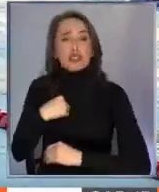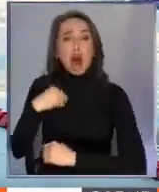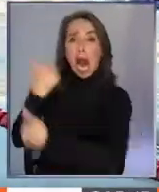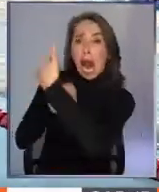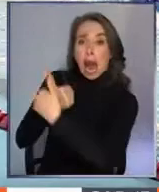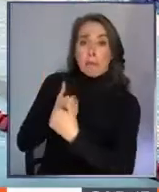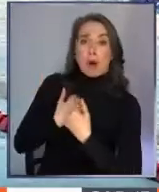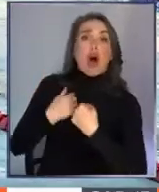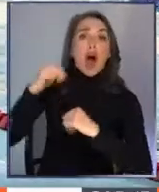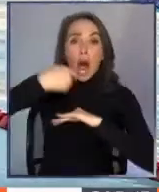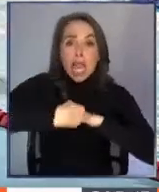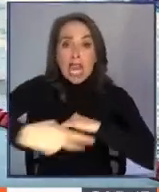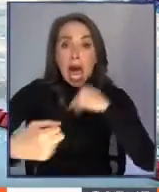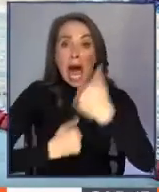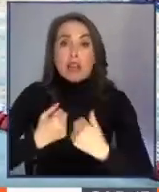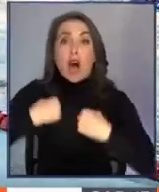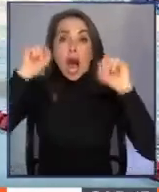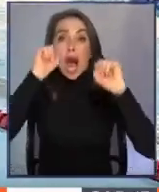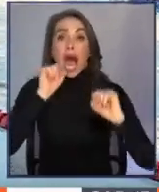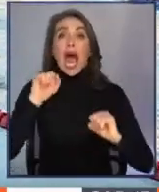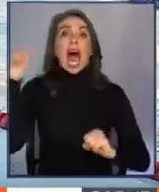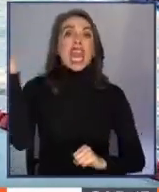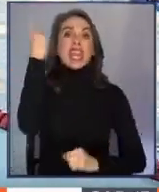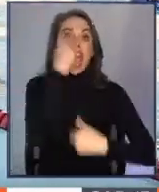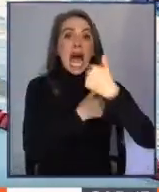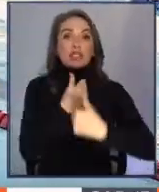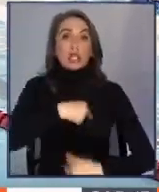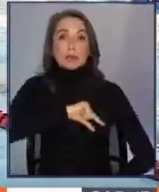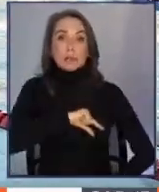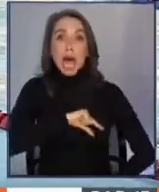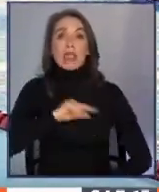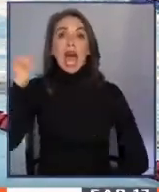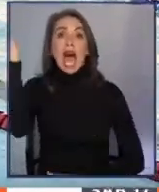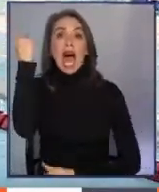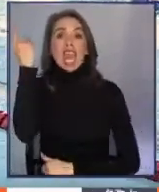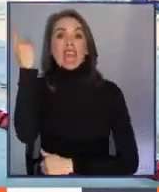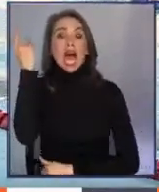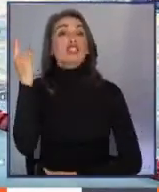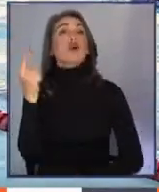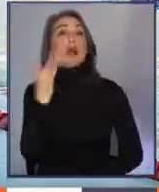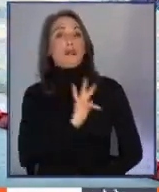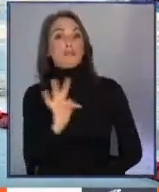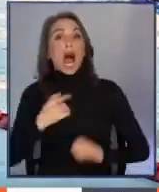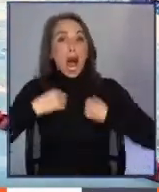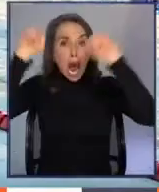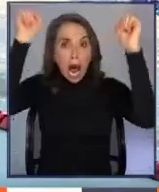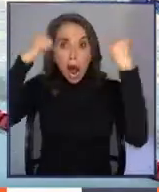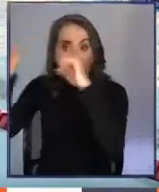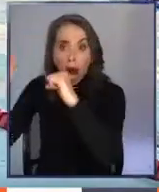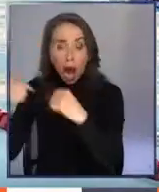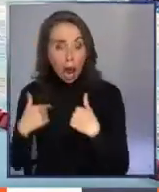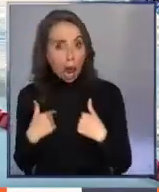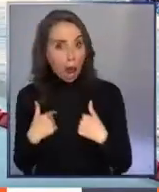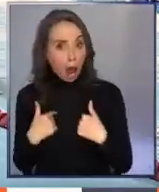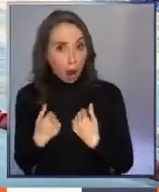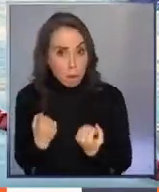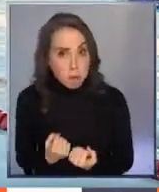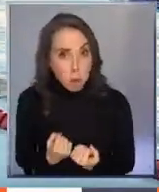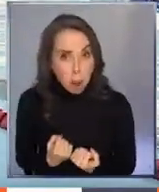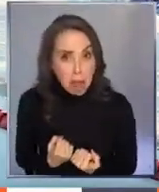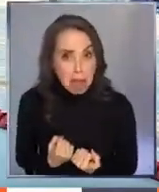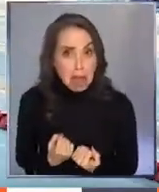ganado en España, el Nacional de España y el Nacional de Francia, y dije, puedo tener